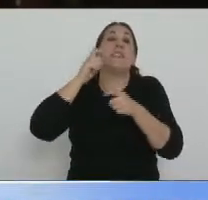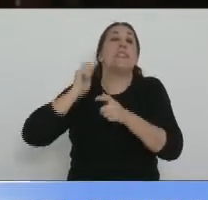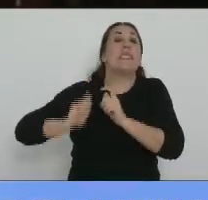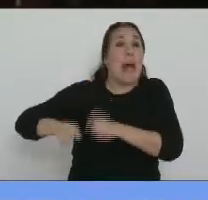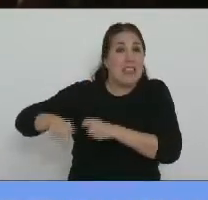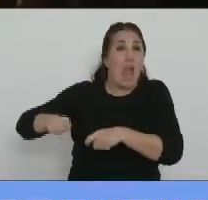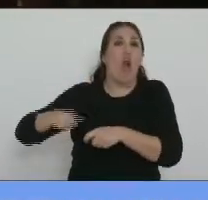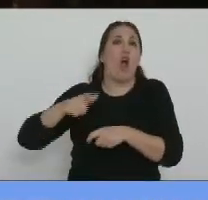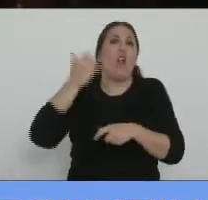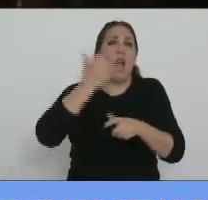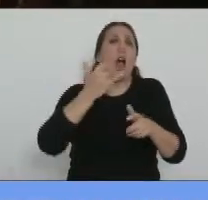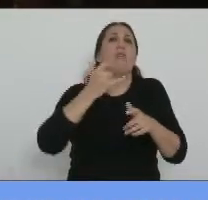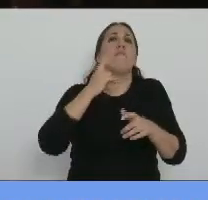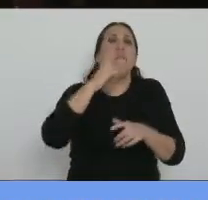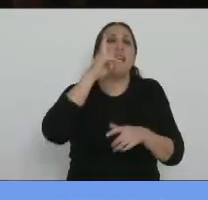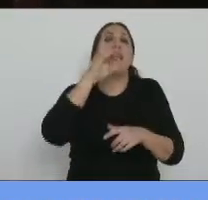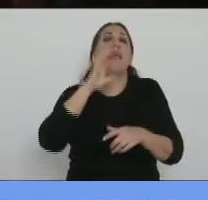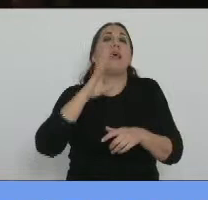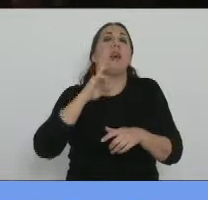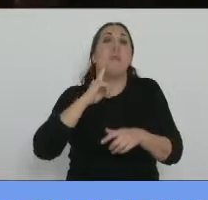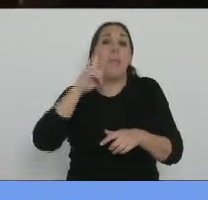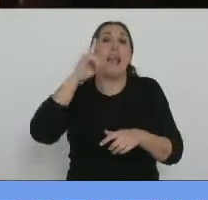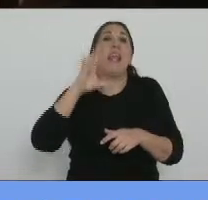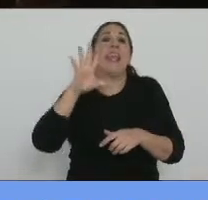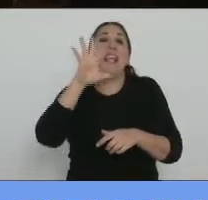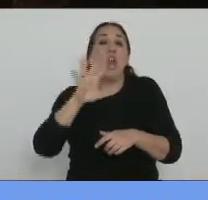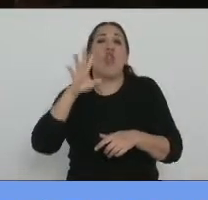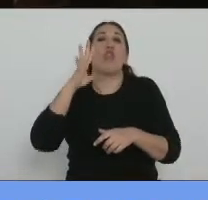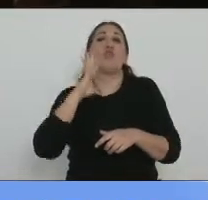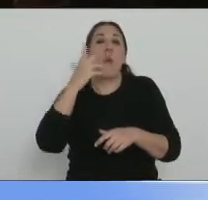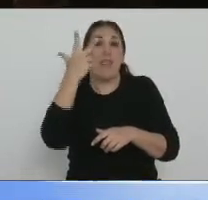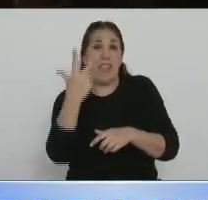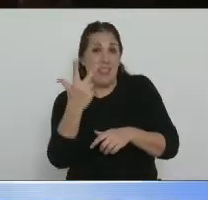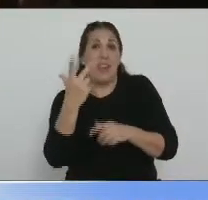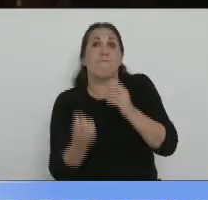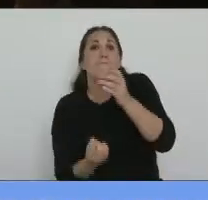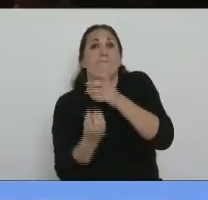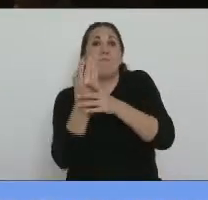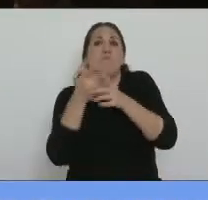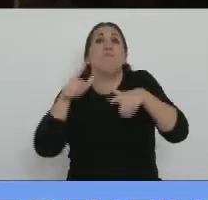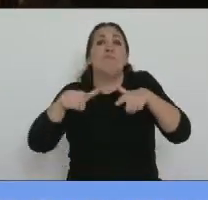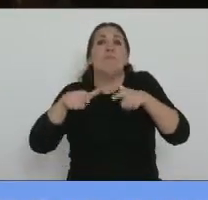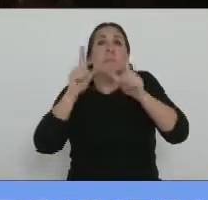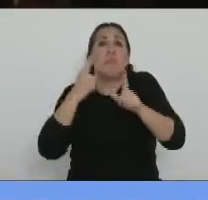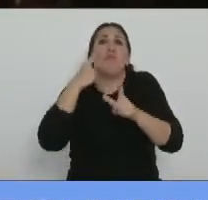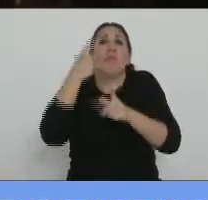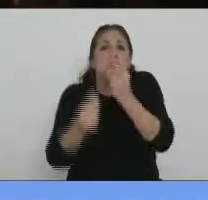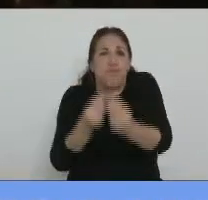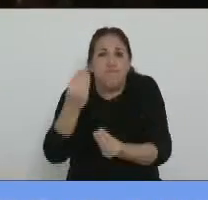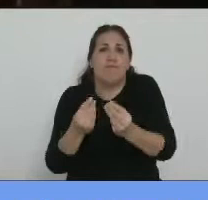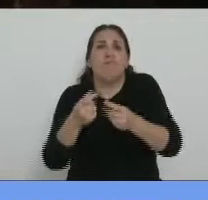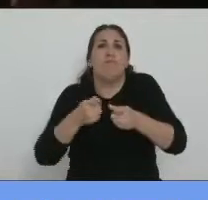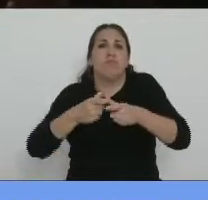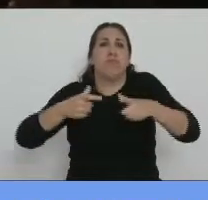que en 1553 con su fundación empieza a generar en la argentina la subsiguiente fundación de